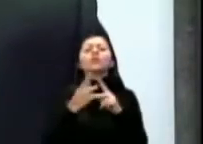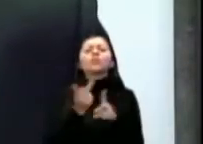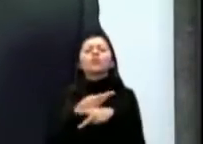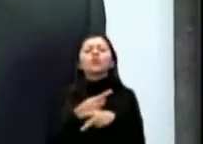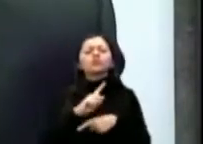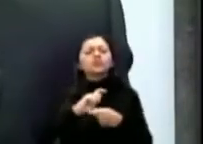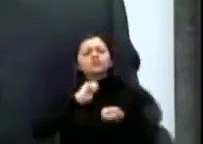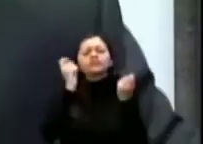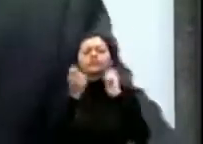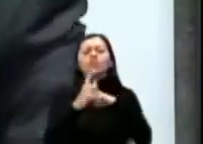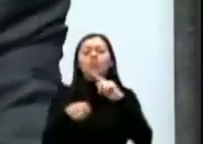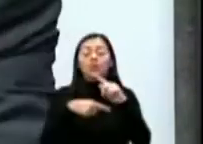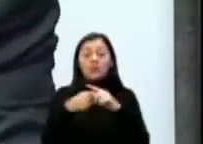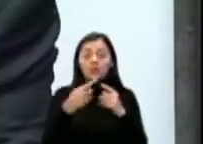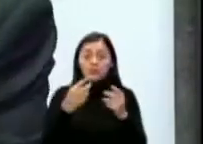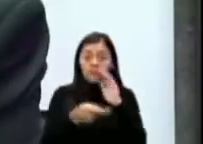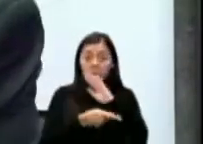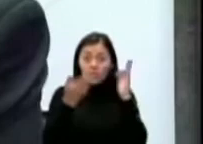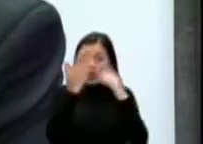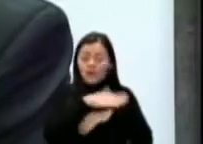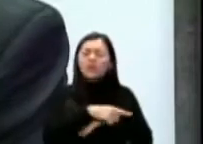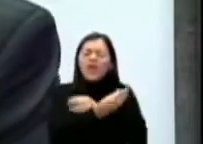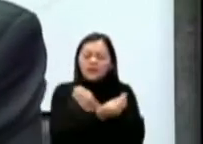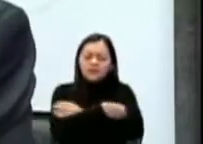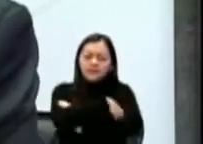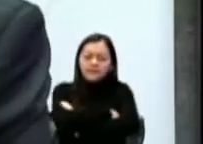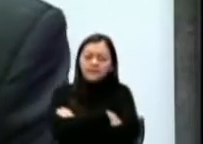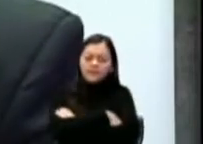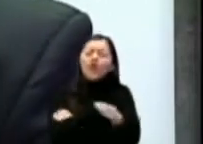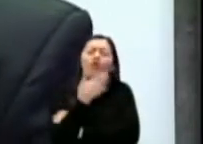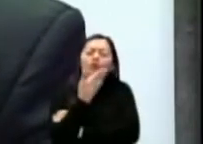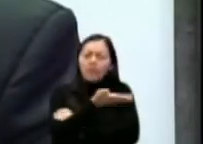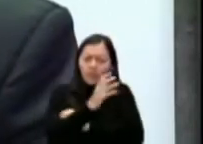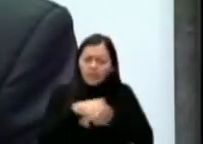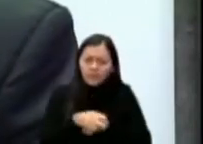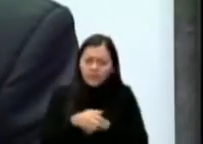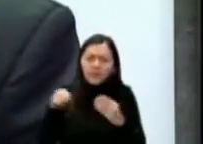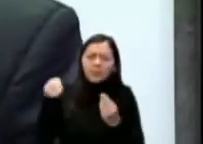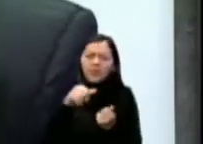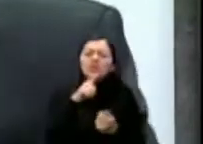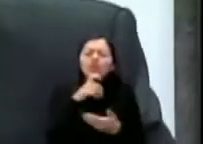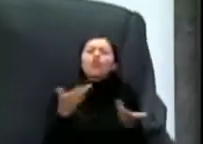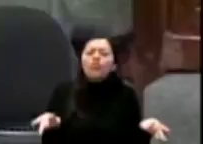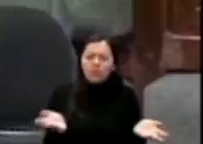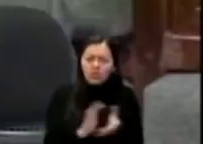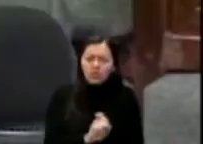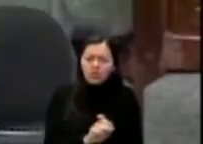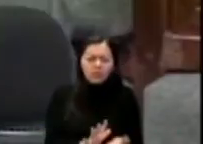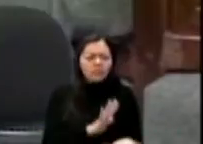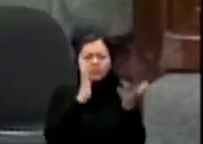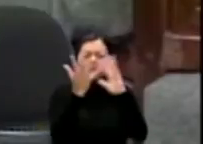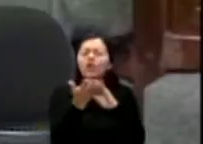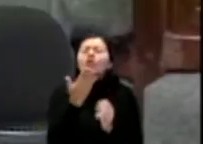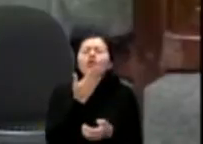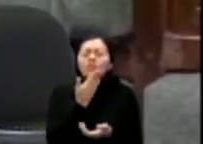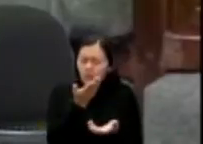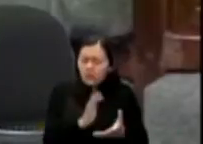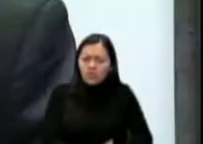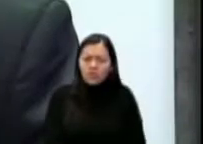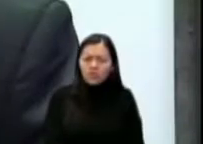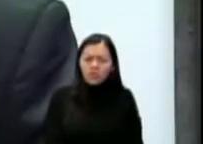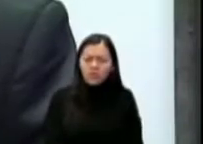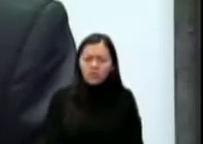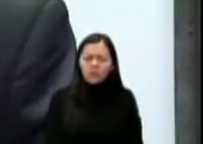después de que se acabe el petróleo y con que lo hacemos con que lo financiamos como reconvertimos es a esa